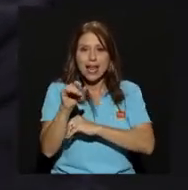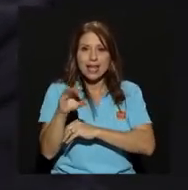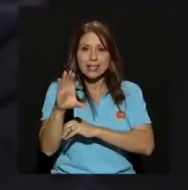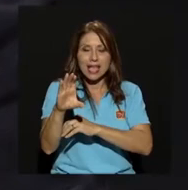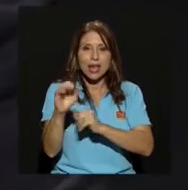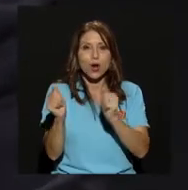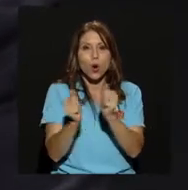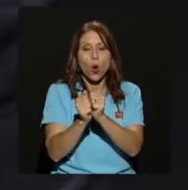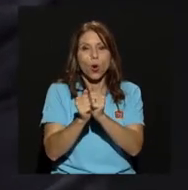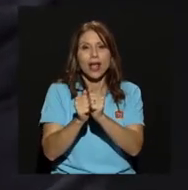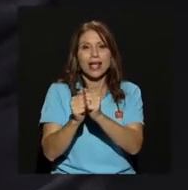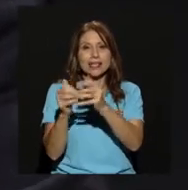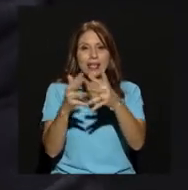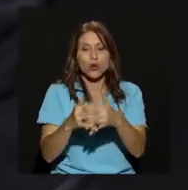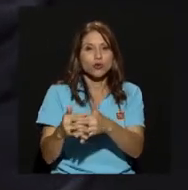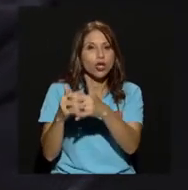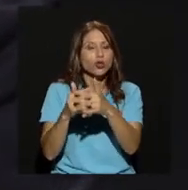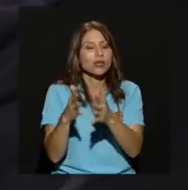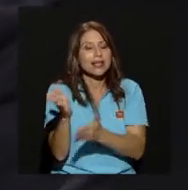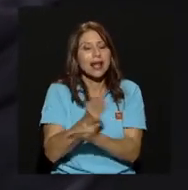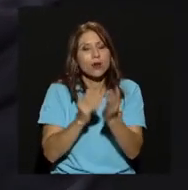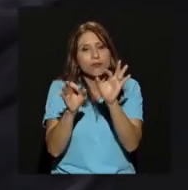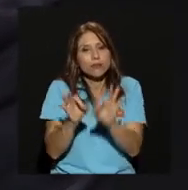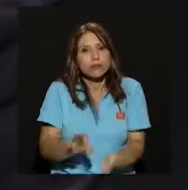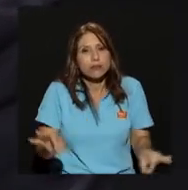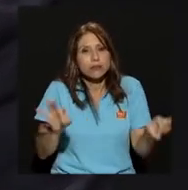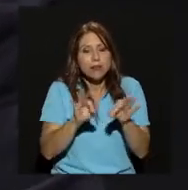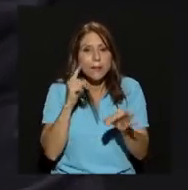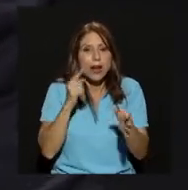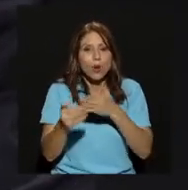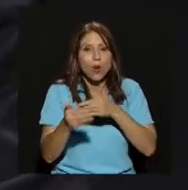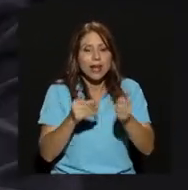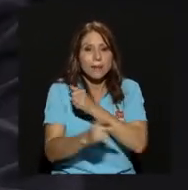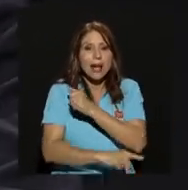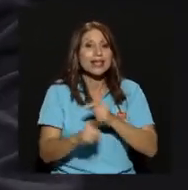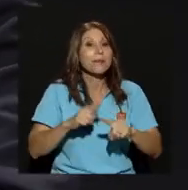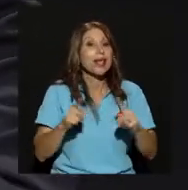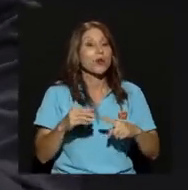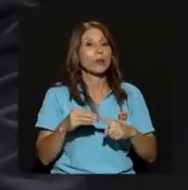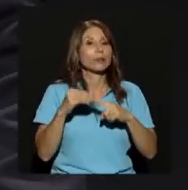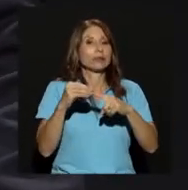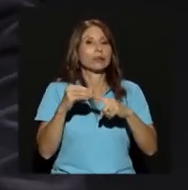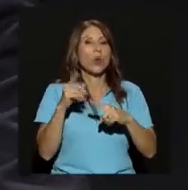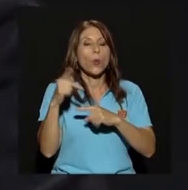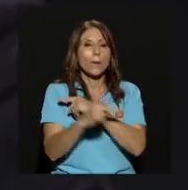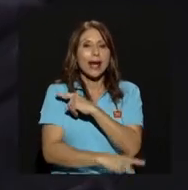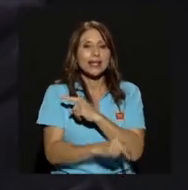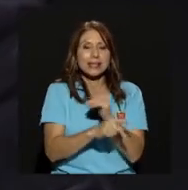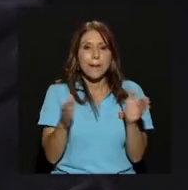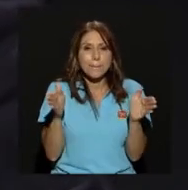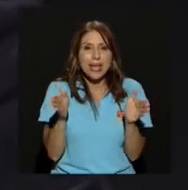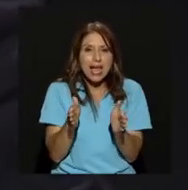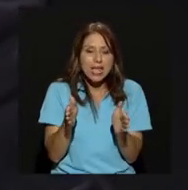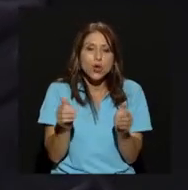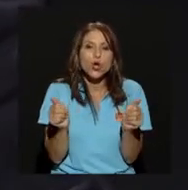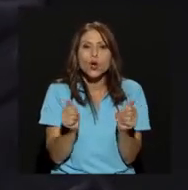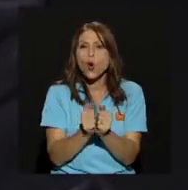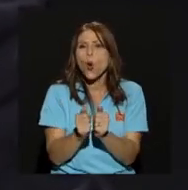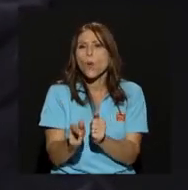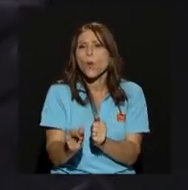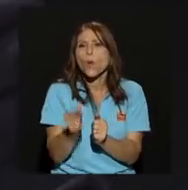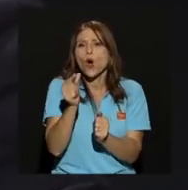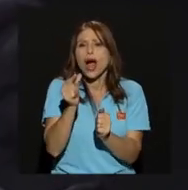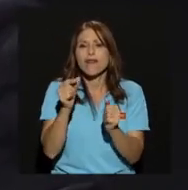es algo extremadamente valioso para cualquier país pero sobre todo para un país tan pequeño y con tan poca fuerza